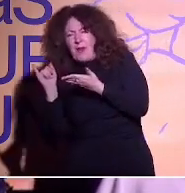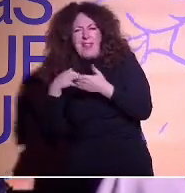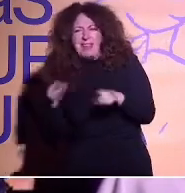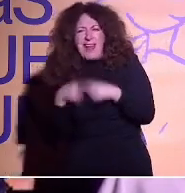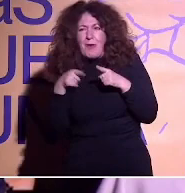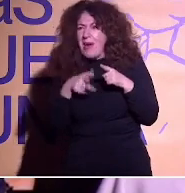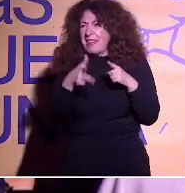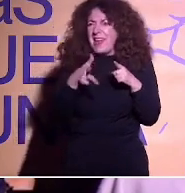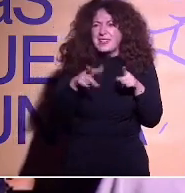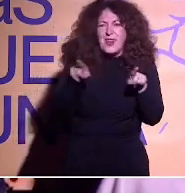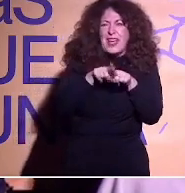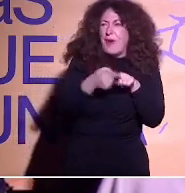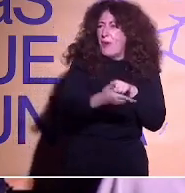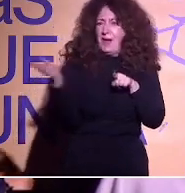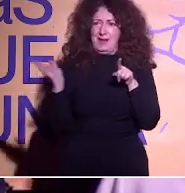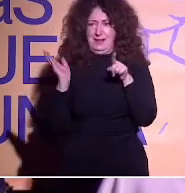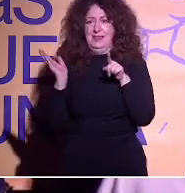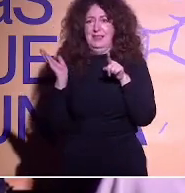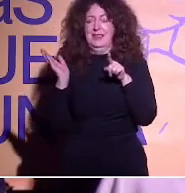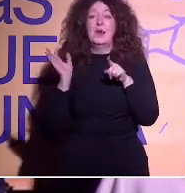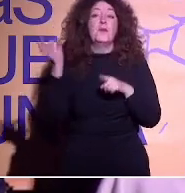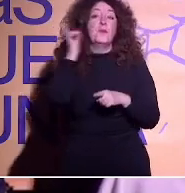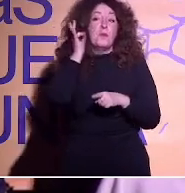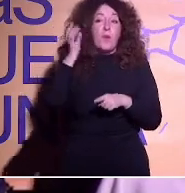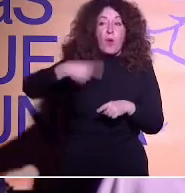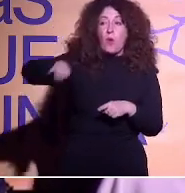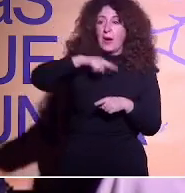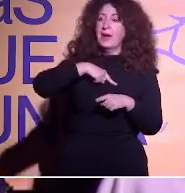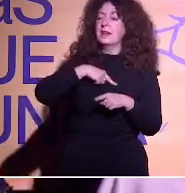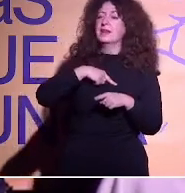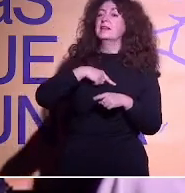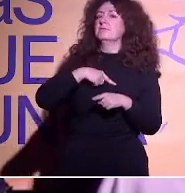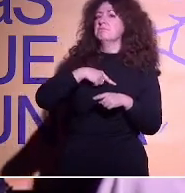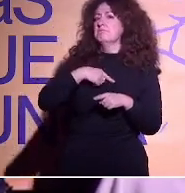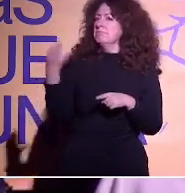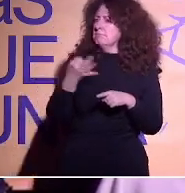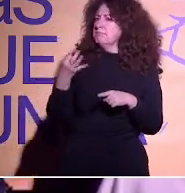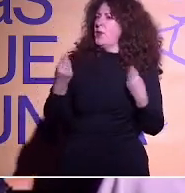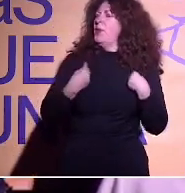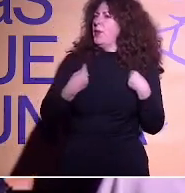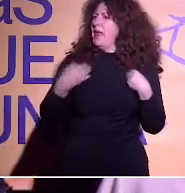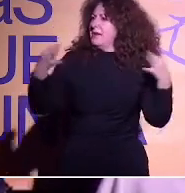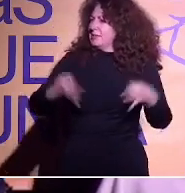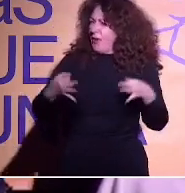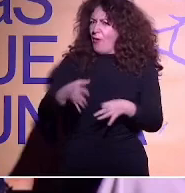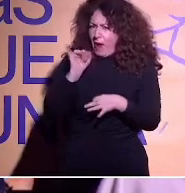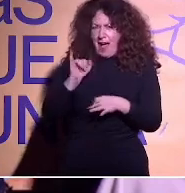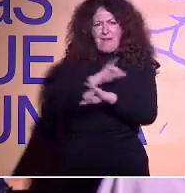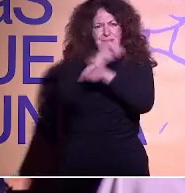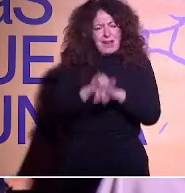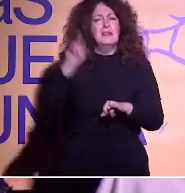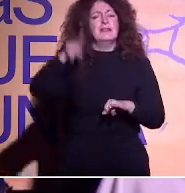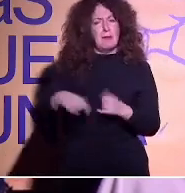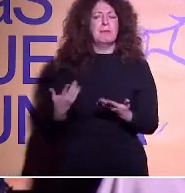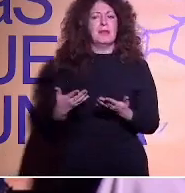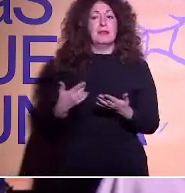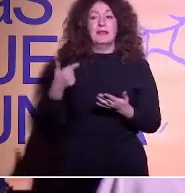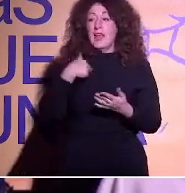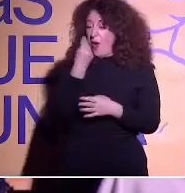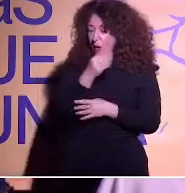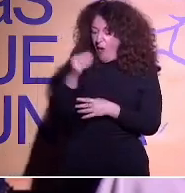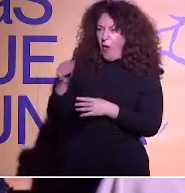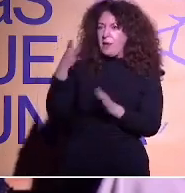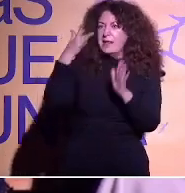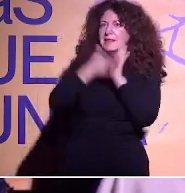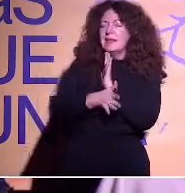tienen los mismos derechos que las mujeres nos nos merecemos vidas seguras y felices que ser joven